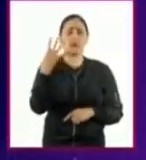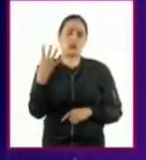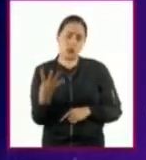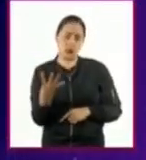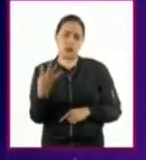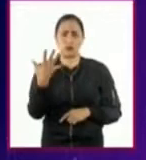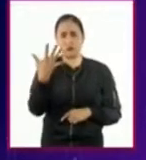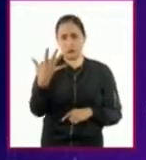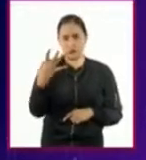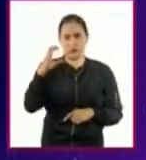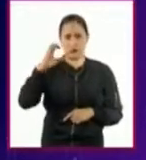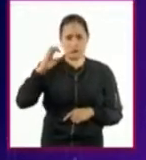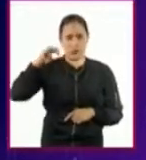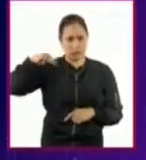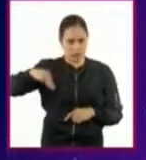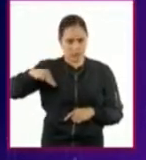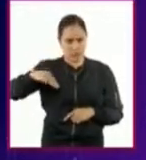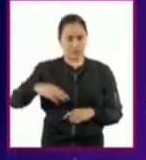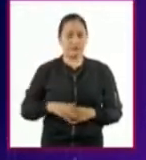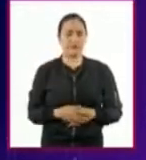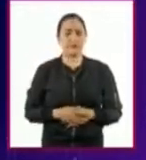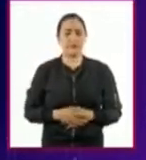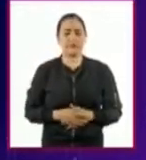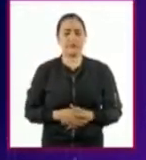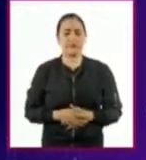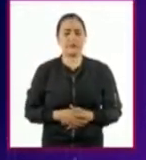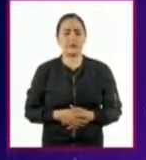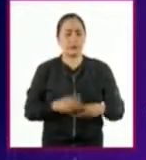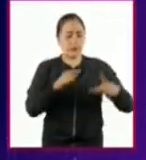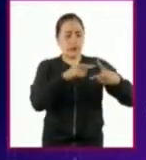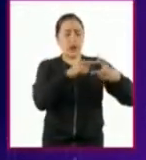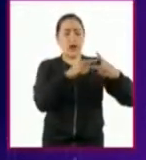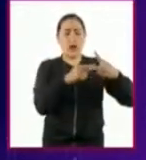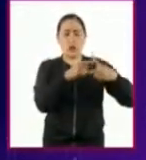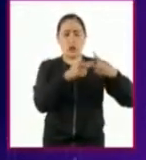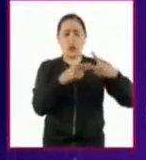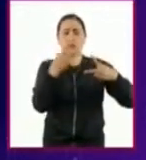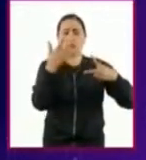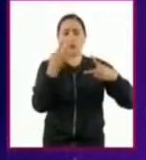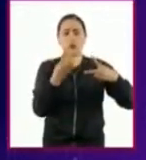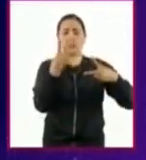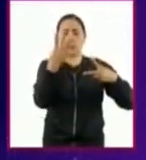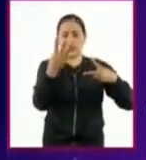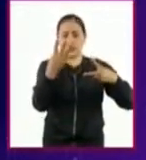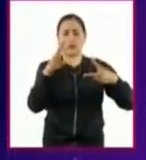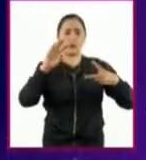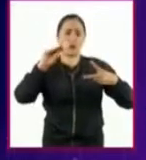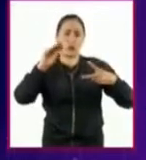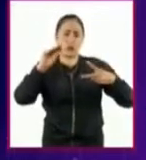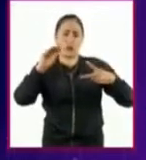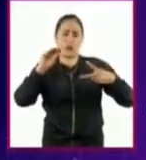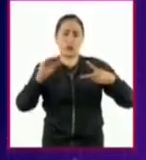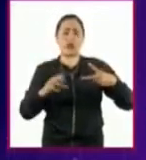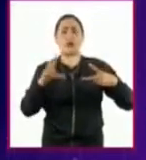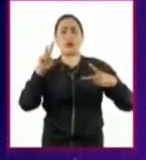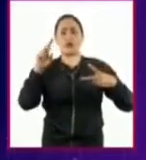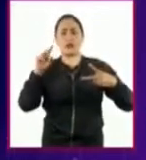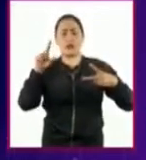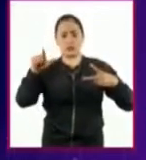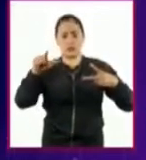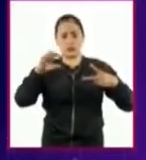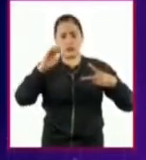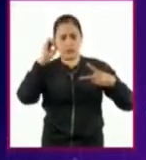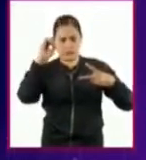y 5 centímetros respectivamente. Ángulos 53 grados, 90 grados y 37